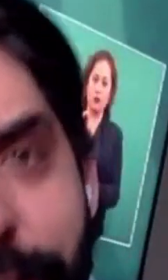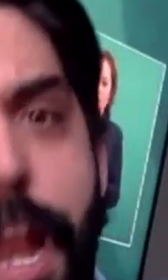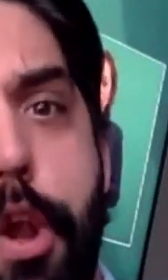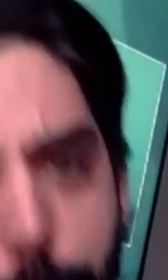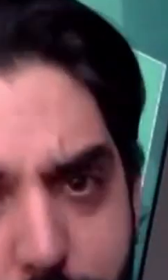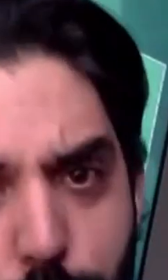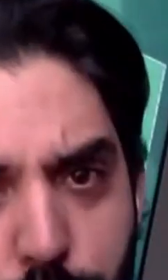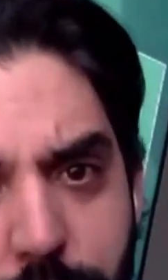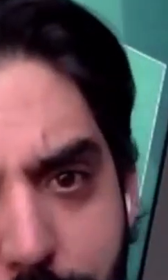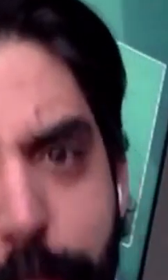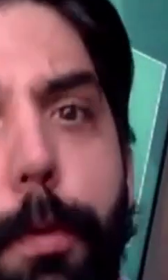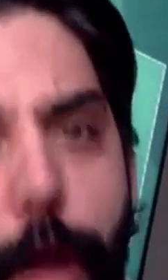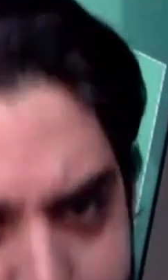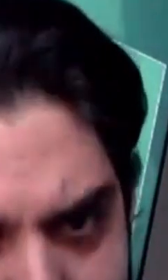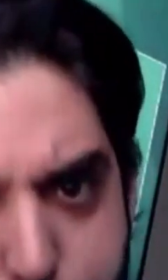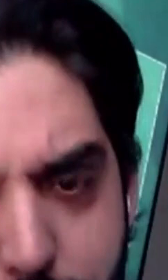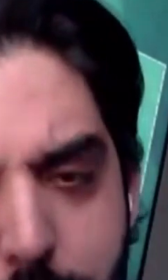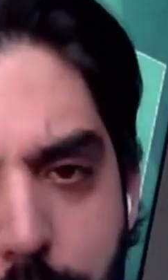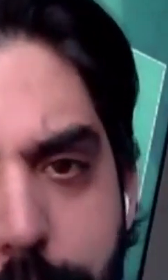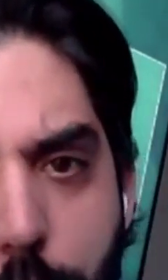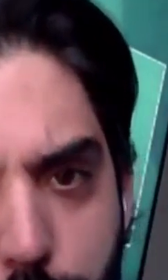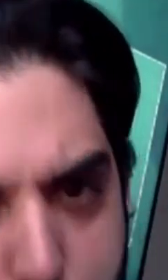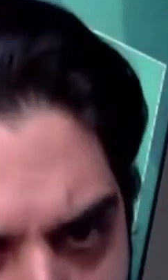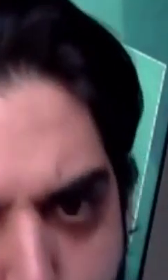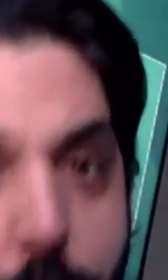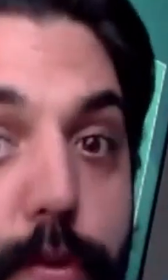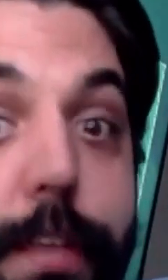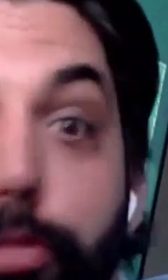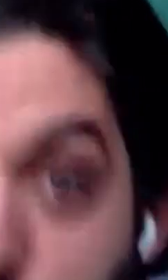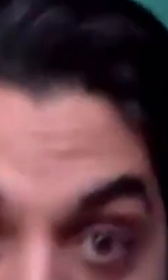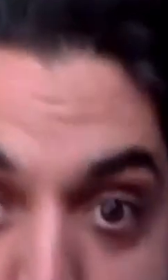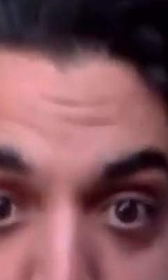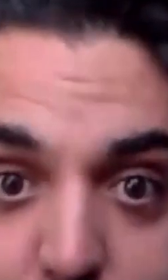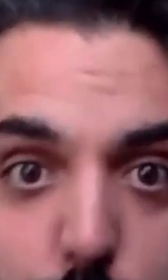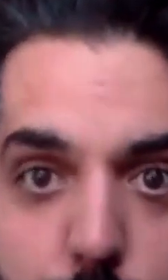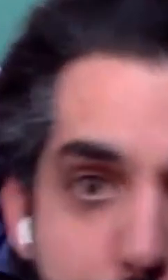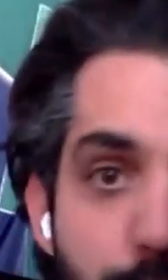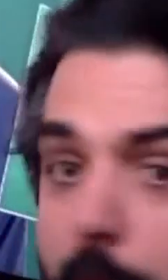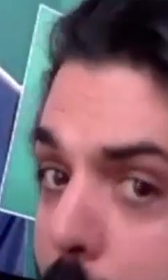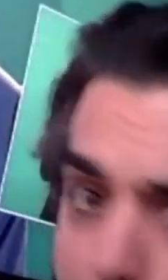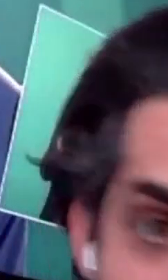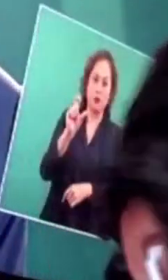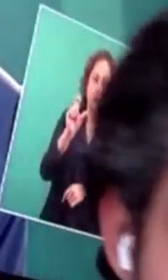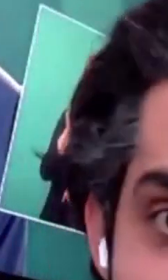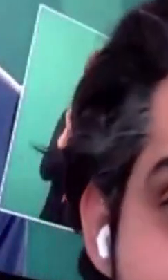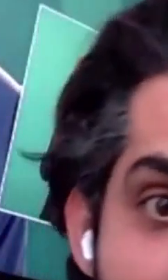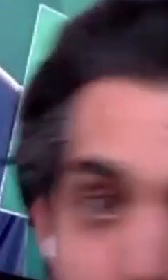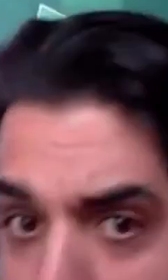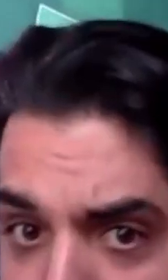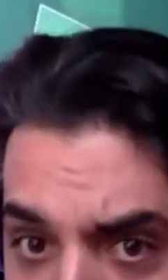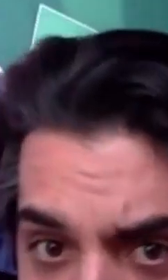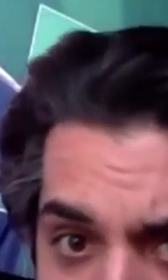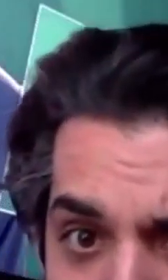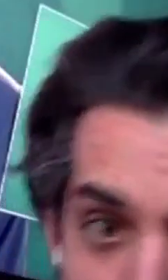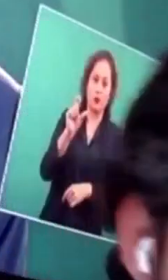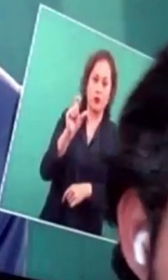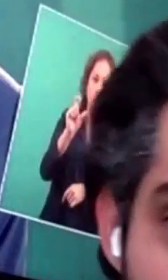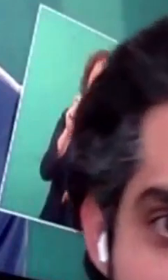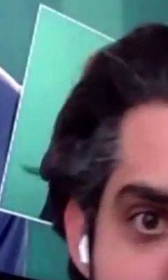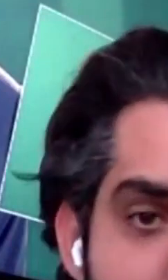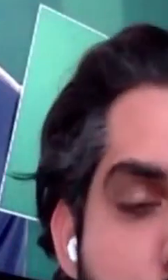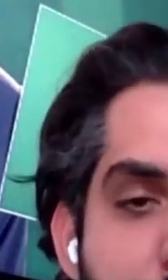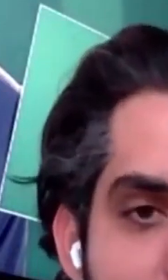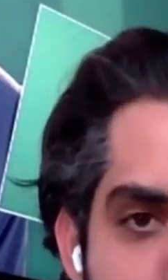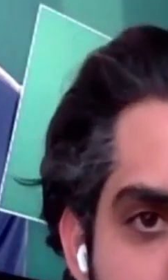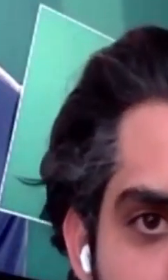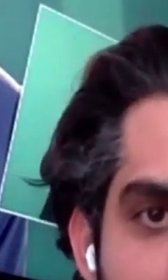poder decidir en nombre de nuestros intereses por encima de los del pueblo a los que supuestamente nos debemos. Como el presidente está absolutamente roto